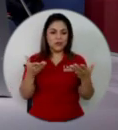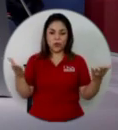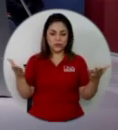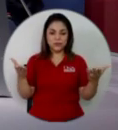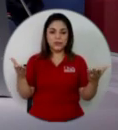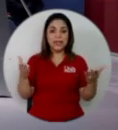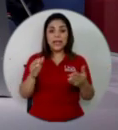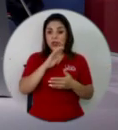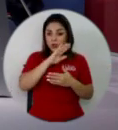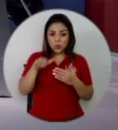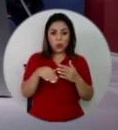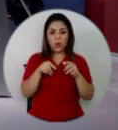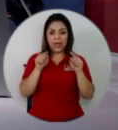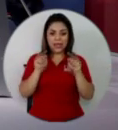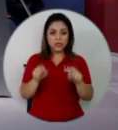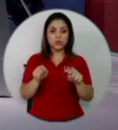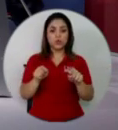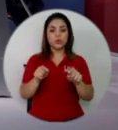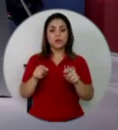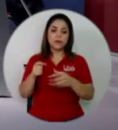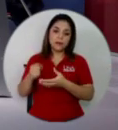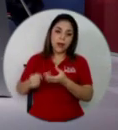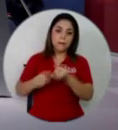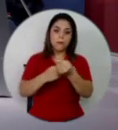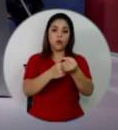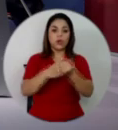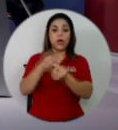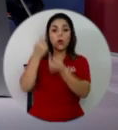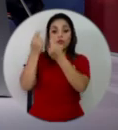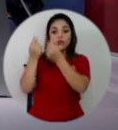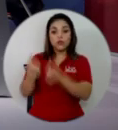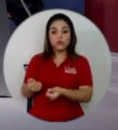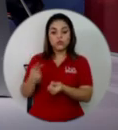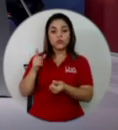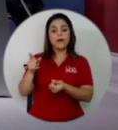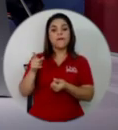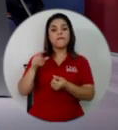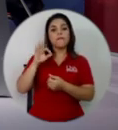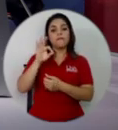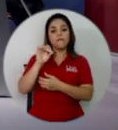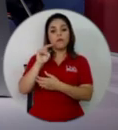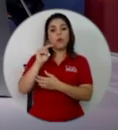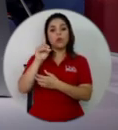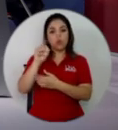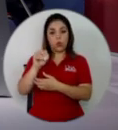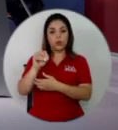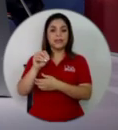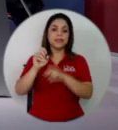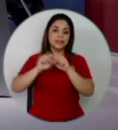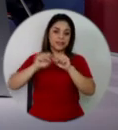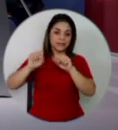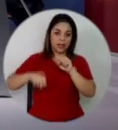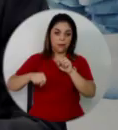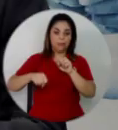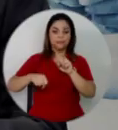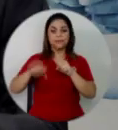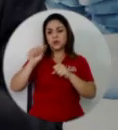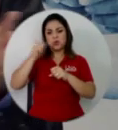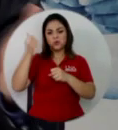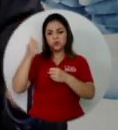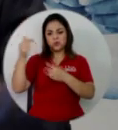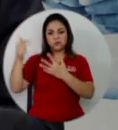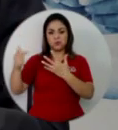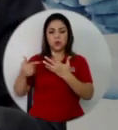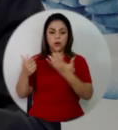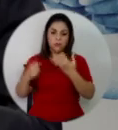el CENIDIOT, todo eso se sustenta con los recursos del fondo del sistema y muchos otros proyectos conjuntos. Dentro de